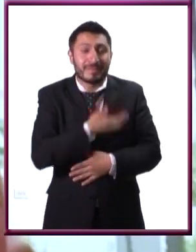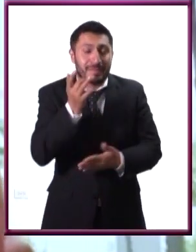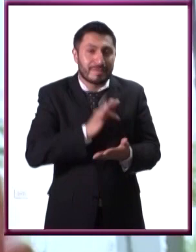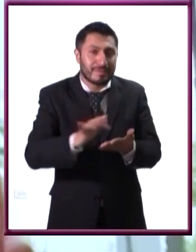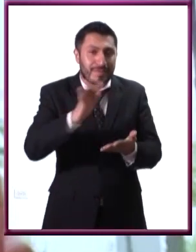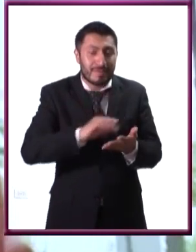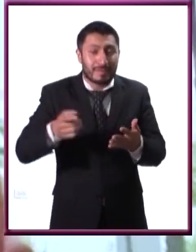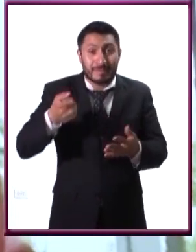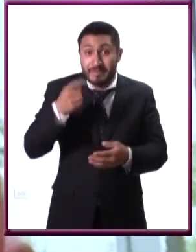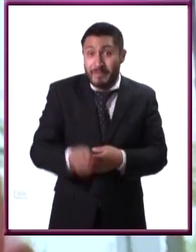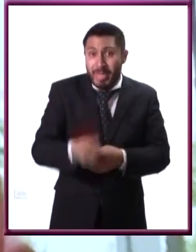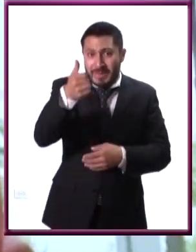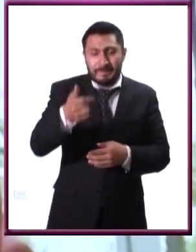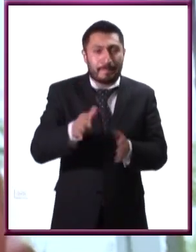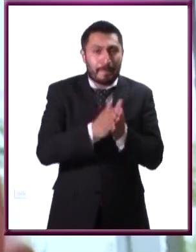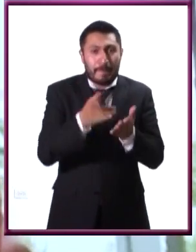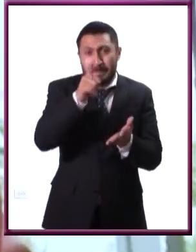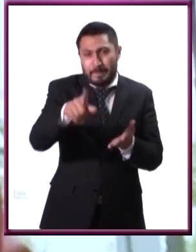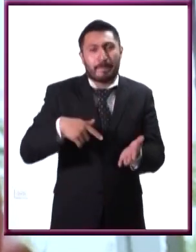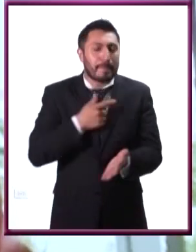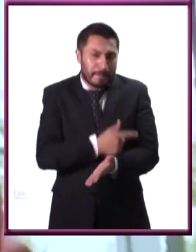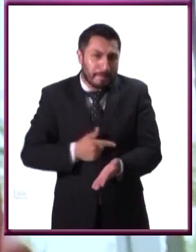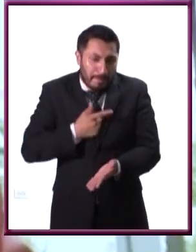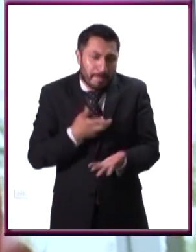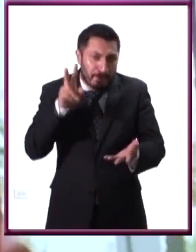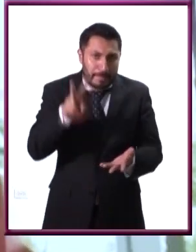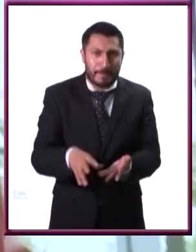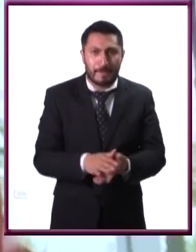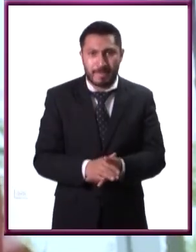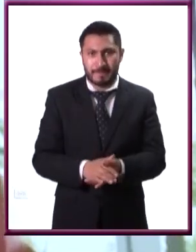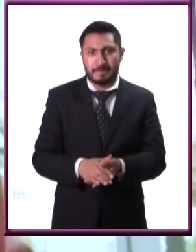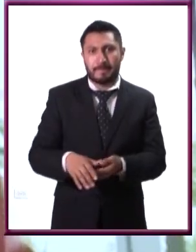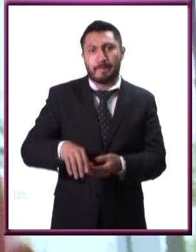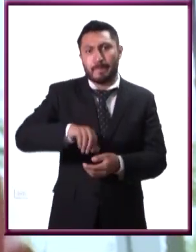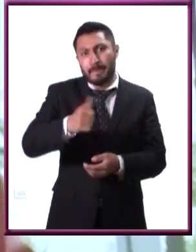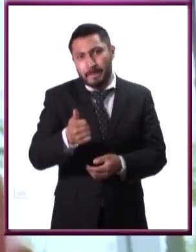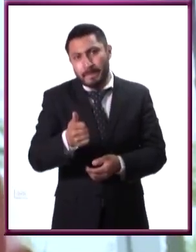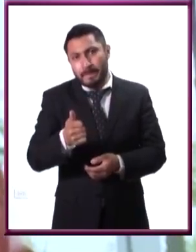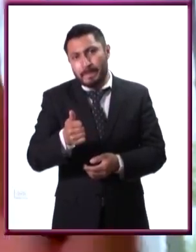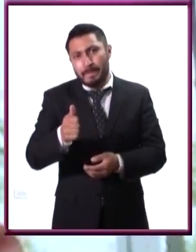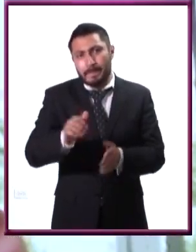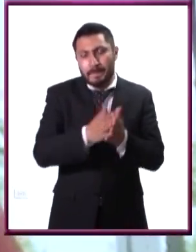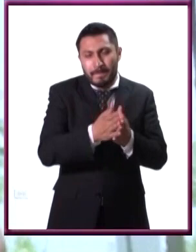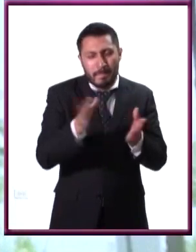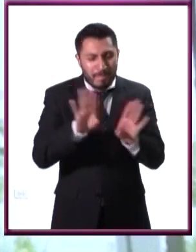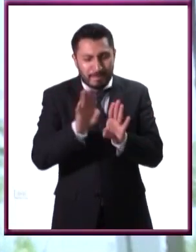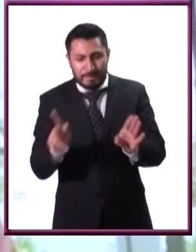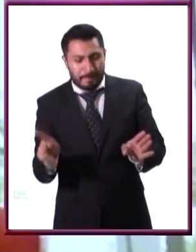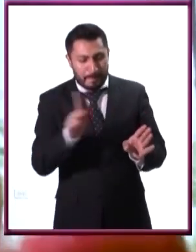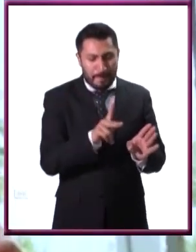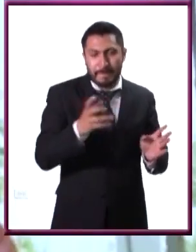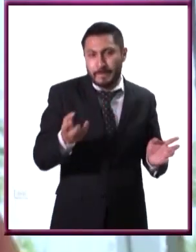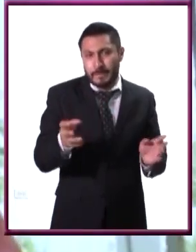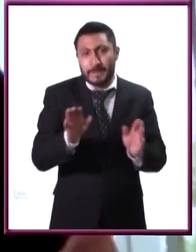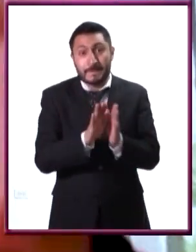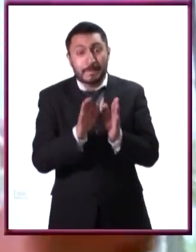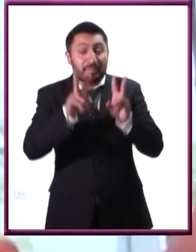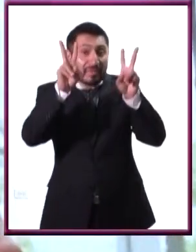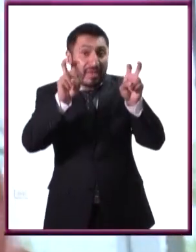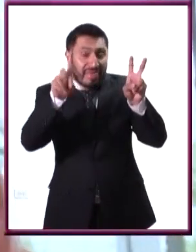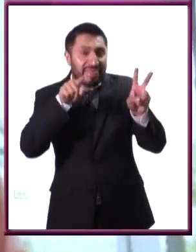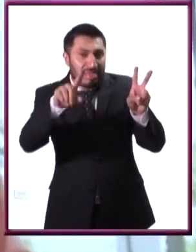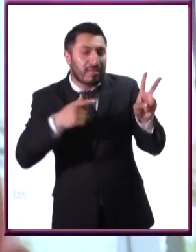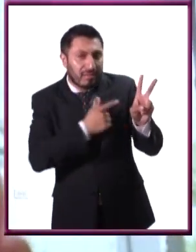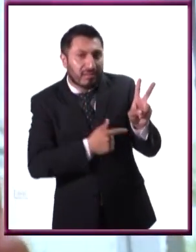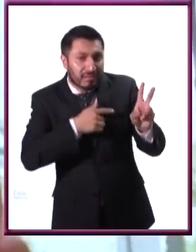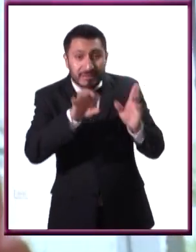empieza con que leamos un libro que de verdad nos atrajo, que disfrutamos en serio, y buscamos otro libro que se emparente con esa lectura, con nuestros